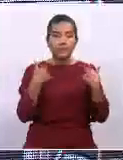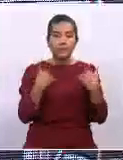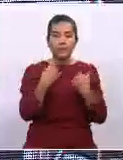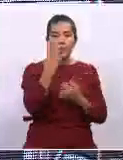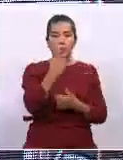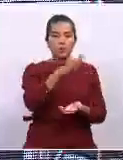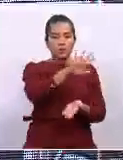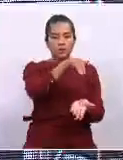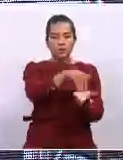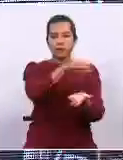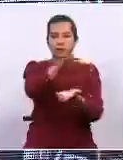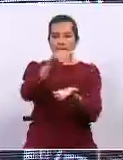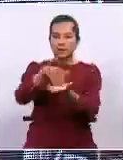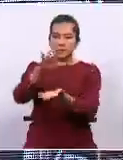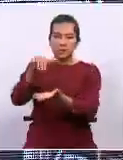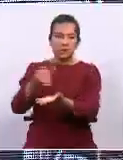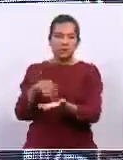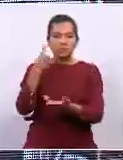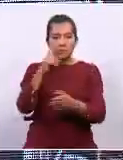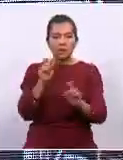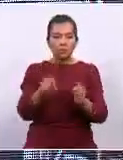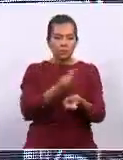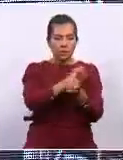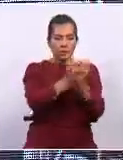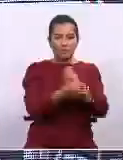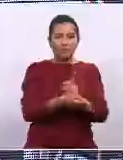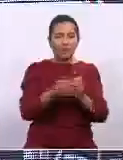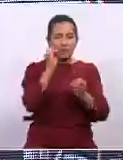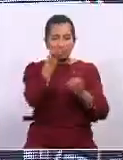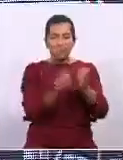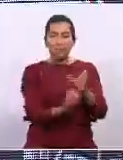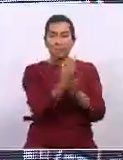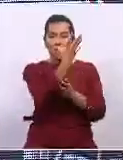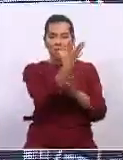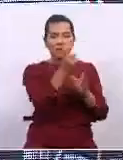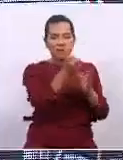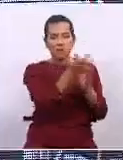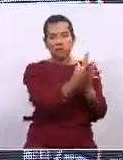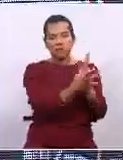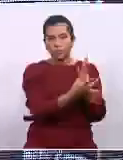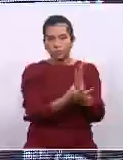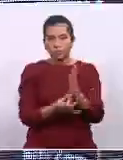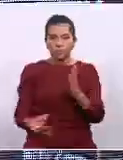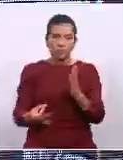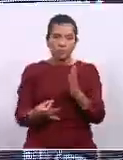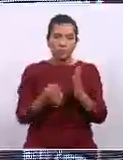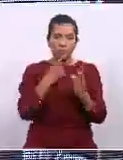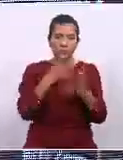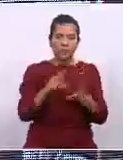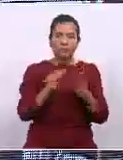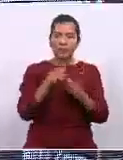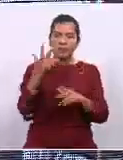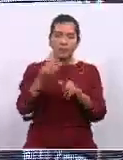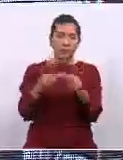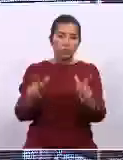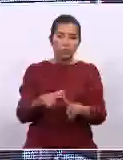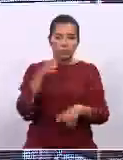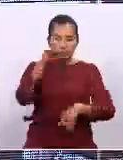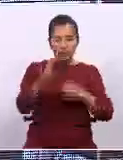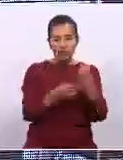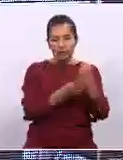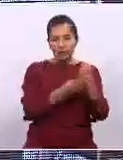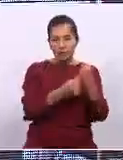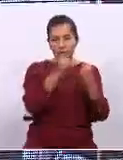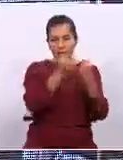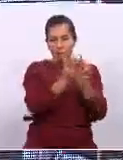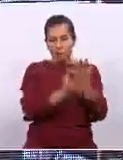Centros de proceso de extracción de aceite vegetal y aditivos, 3 centros de acopio y almacenaje de residuos líquidos y una